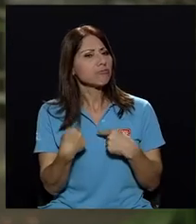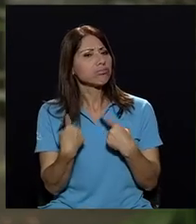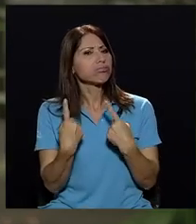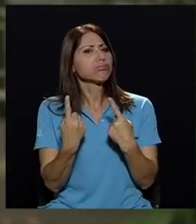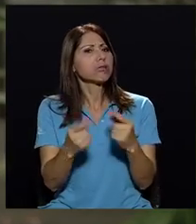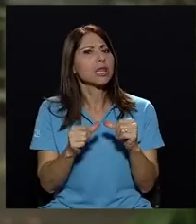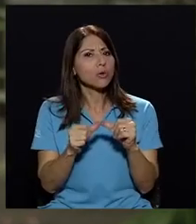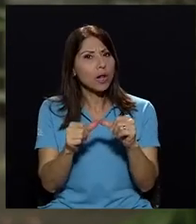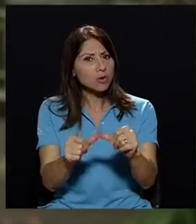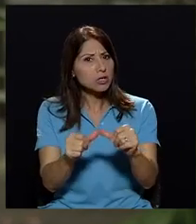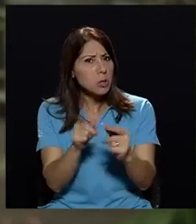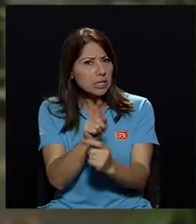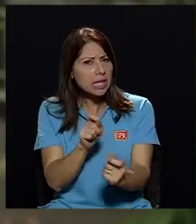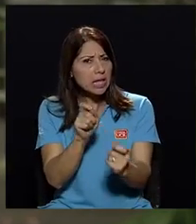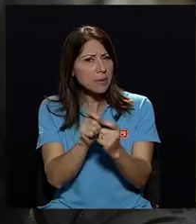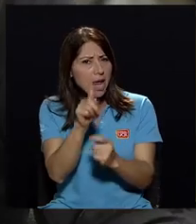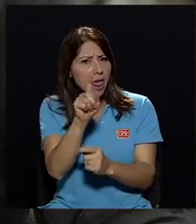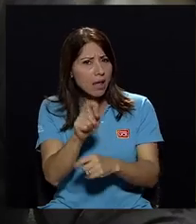una duración determinada?